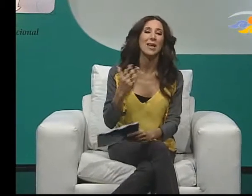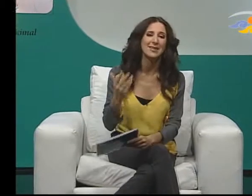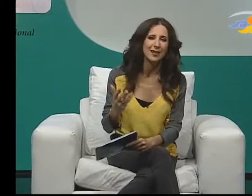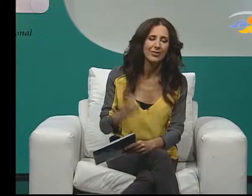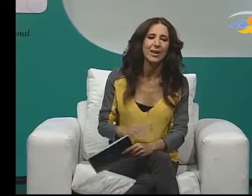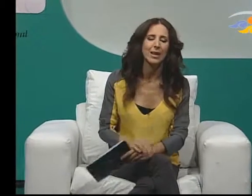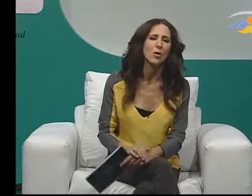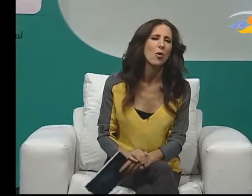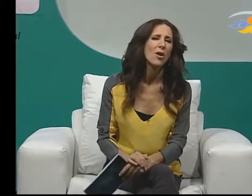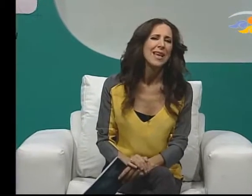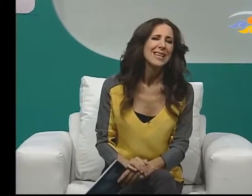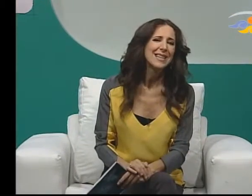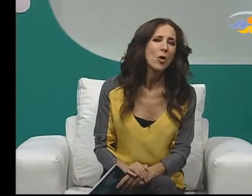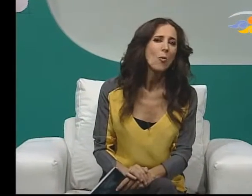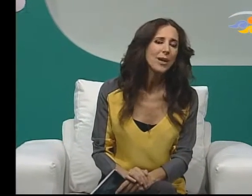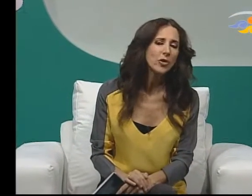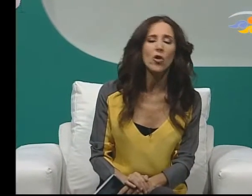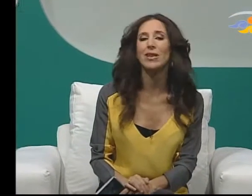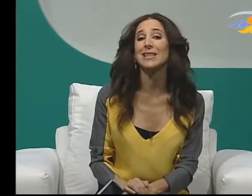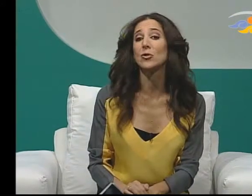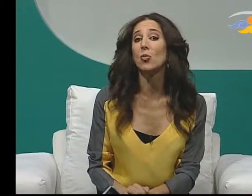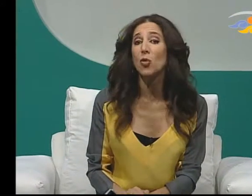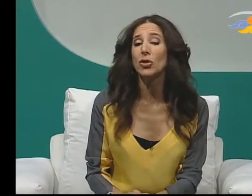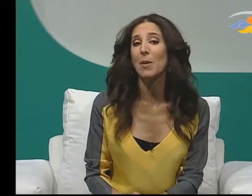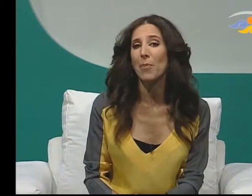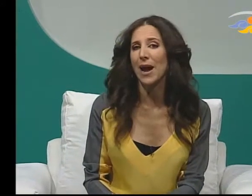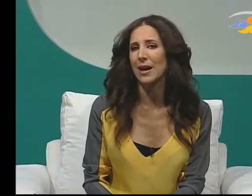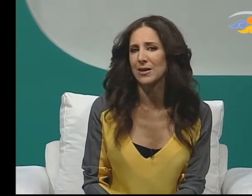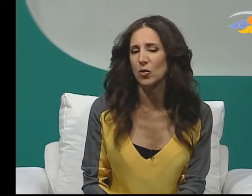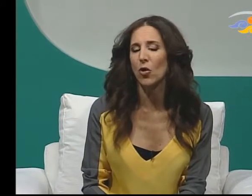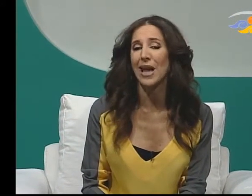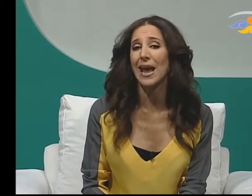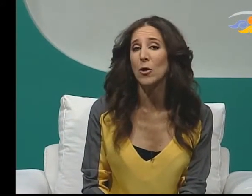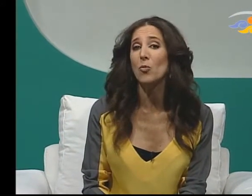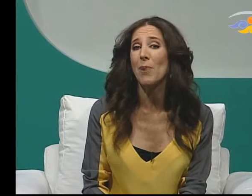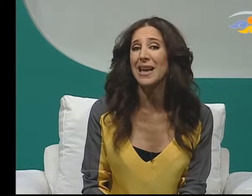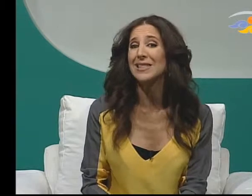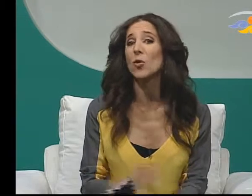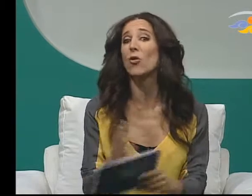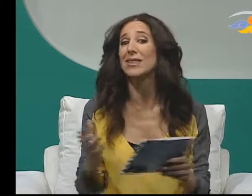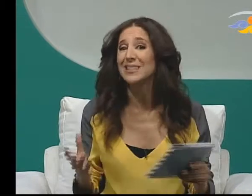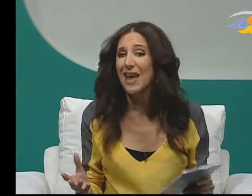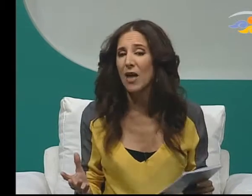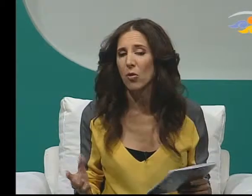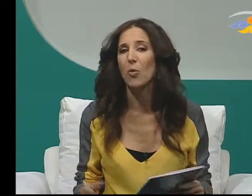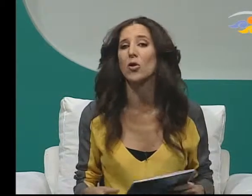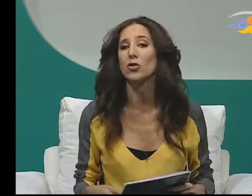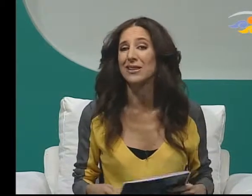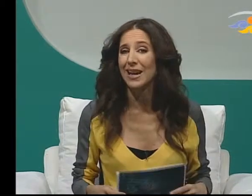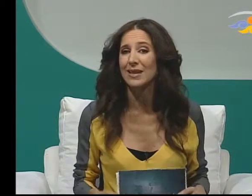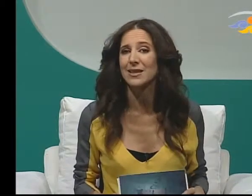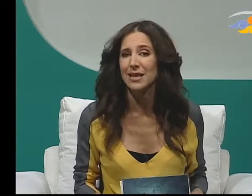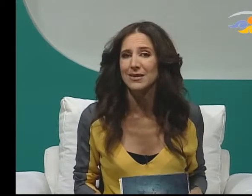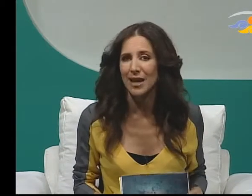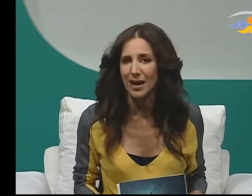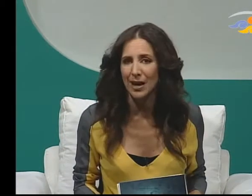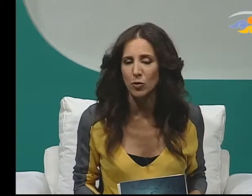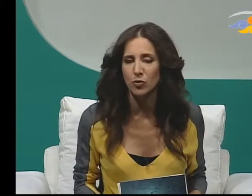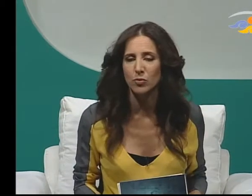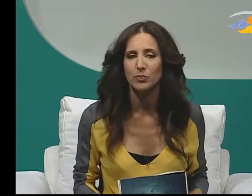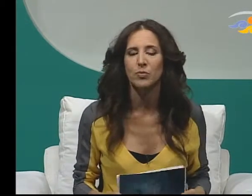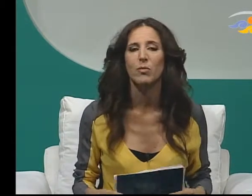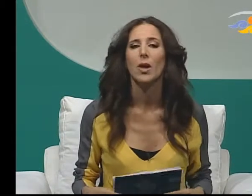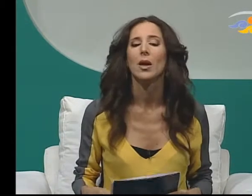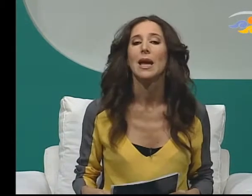geopolítico estratégico, se convirtió desde su muy temprana historia en un país codiciado por los intereses